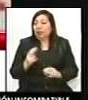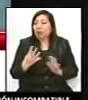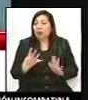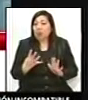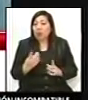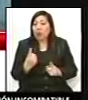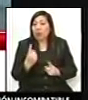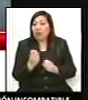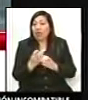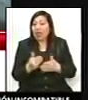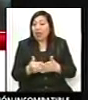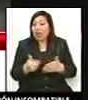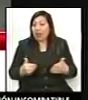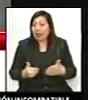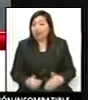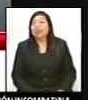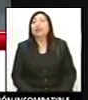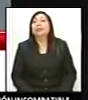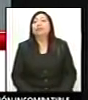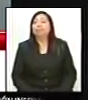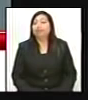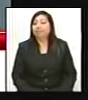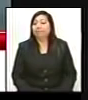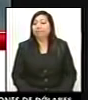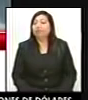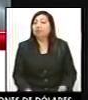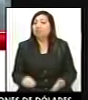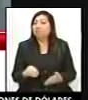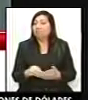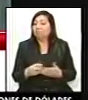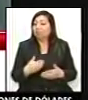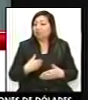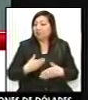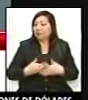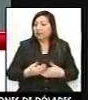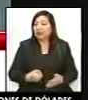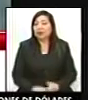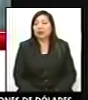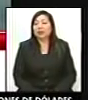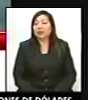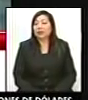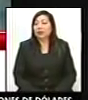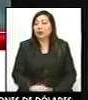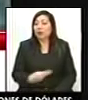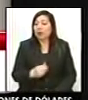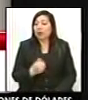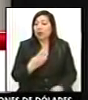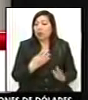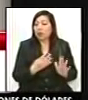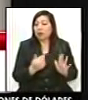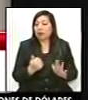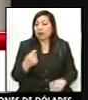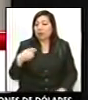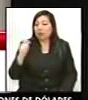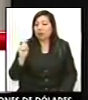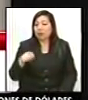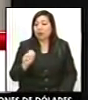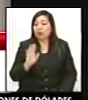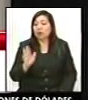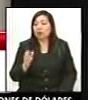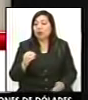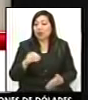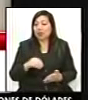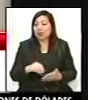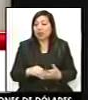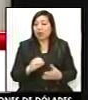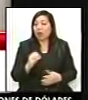un día antes de solicitar la concesión definitiva, la empresa de generación Guayaga S.A. vende el 96% de sus acciones